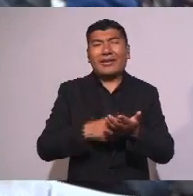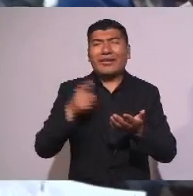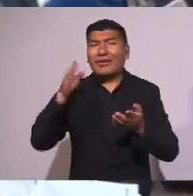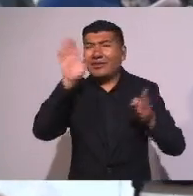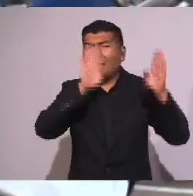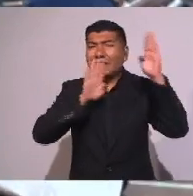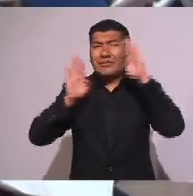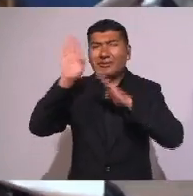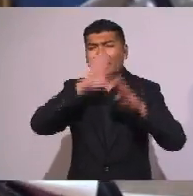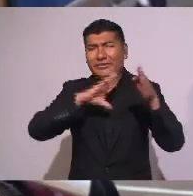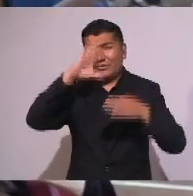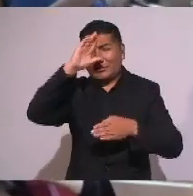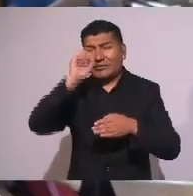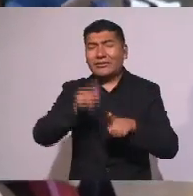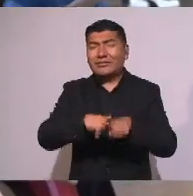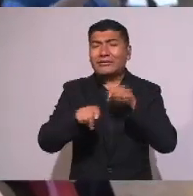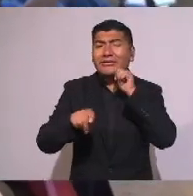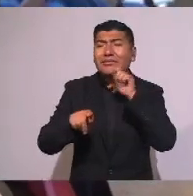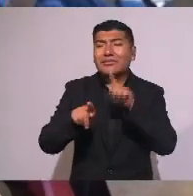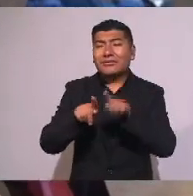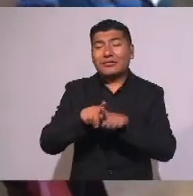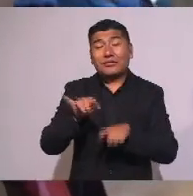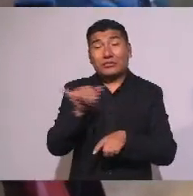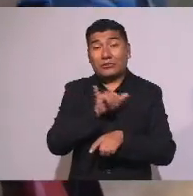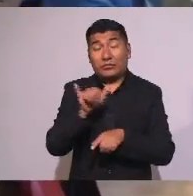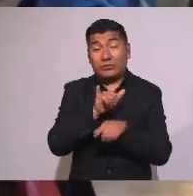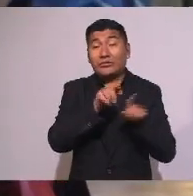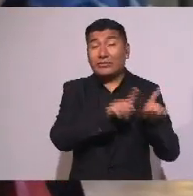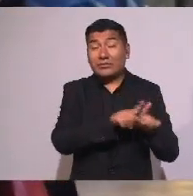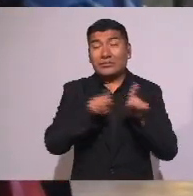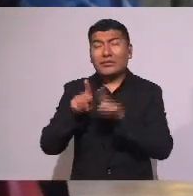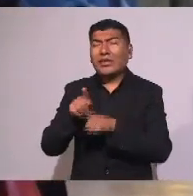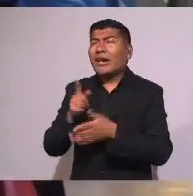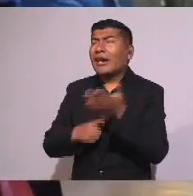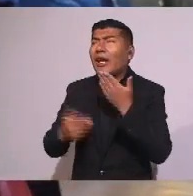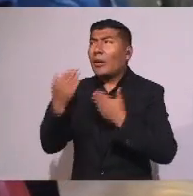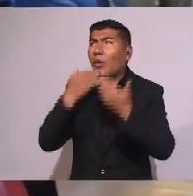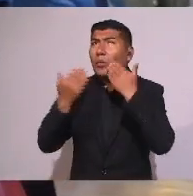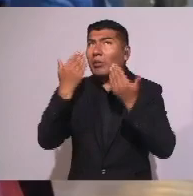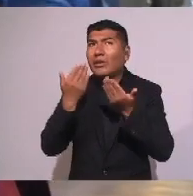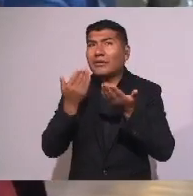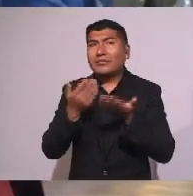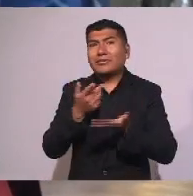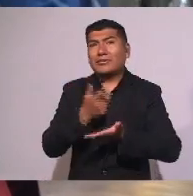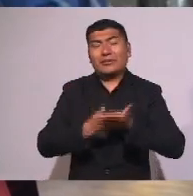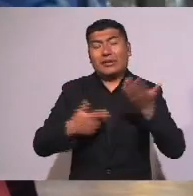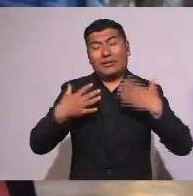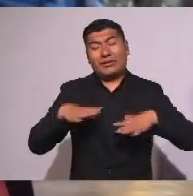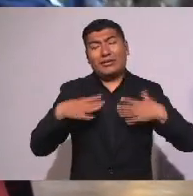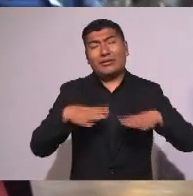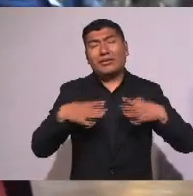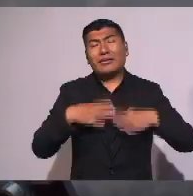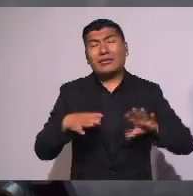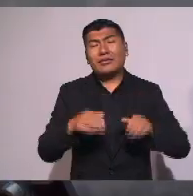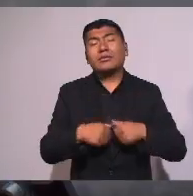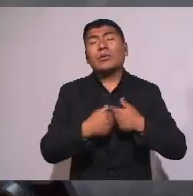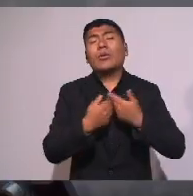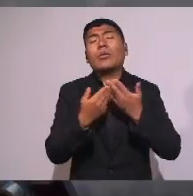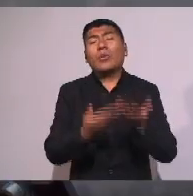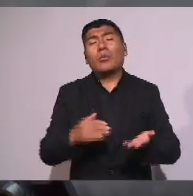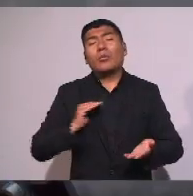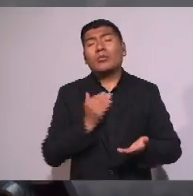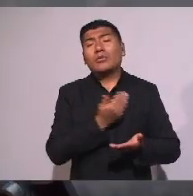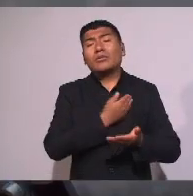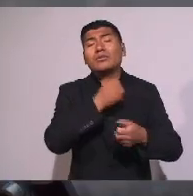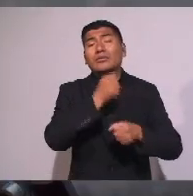preocupamos, hermanos, con razón también, ¿qué vamos a comer? ¿De qué nos vamos a vestir? ¿Cómo va a ser